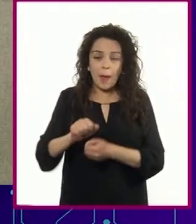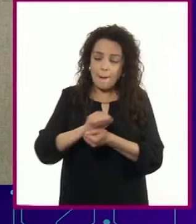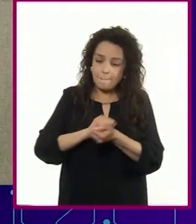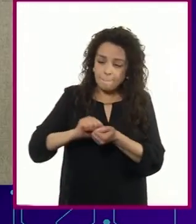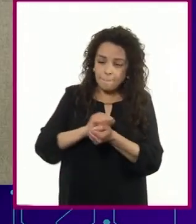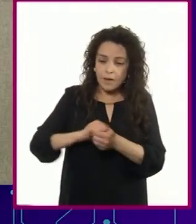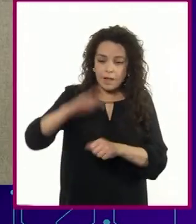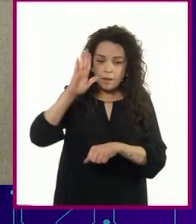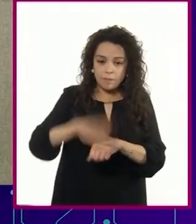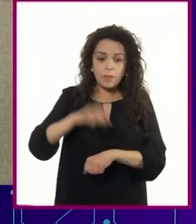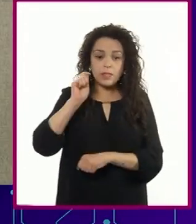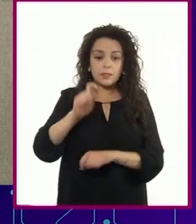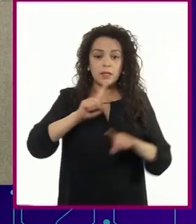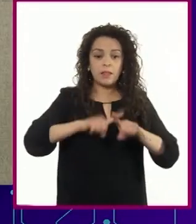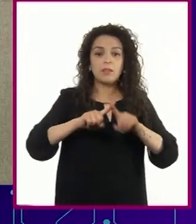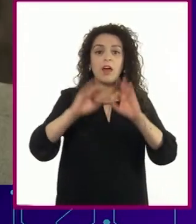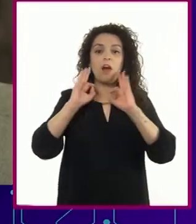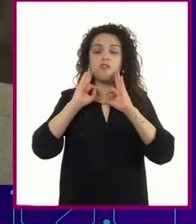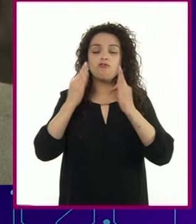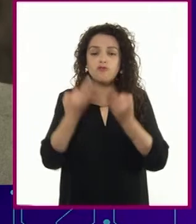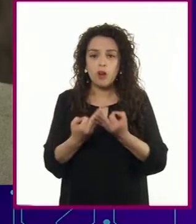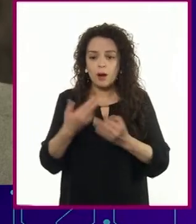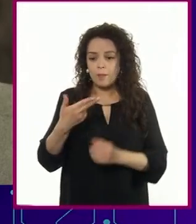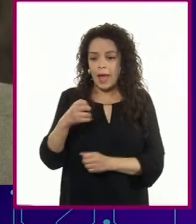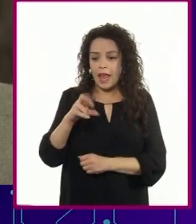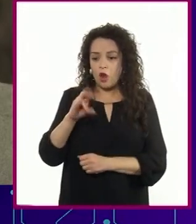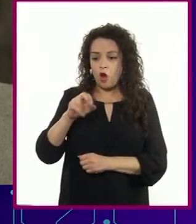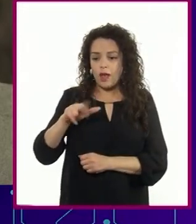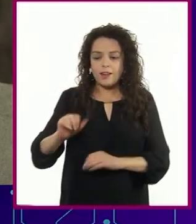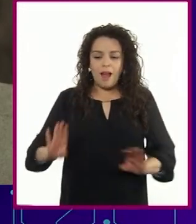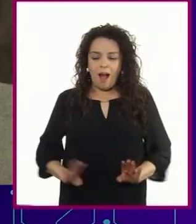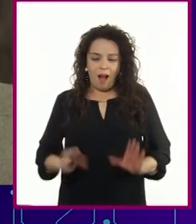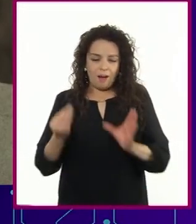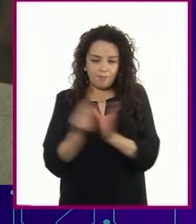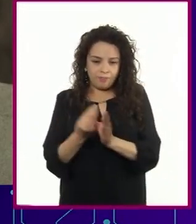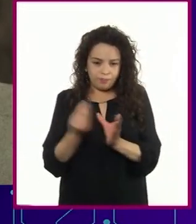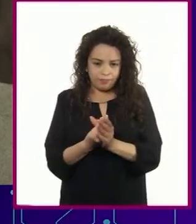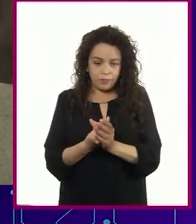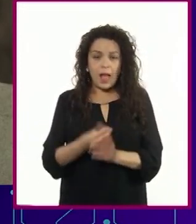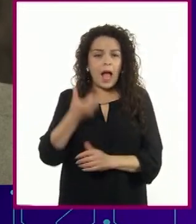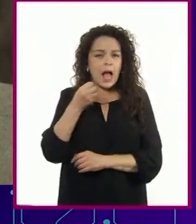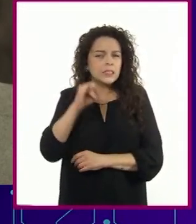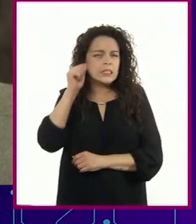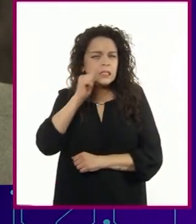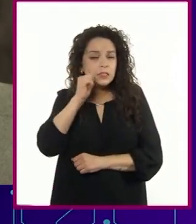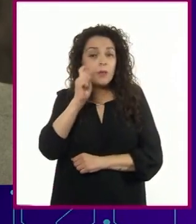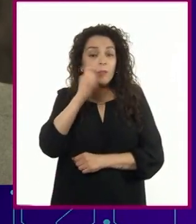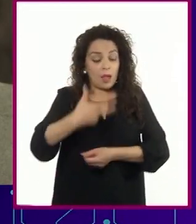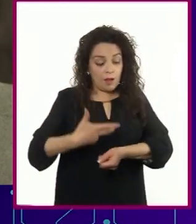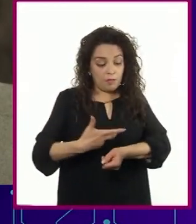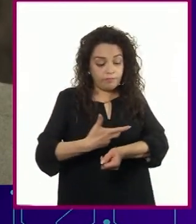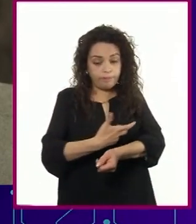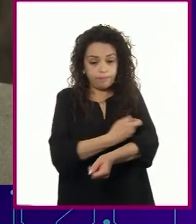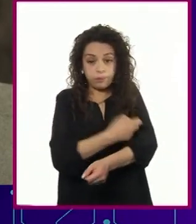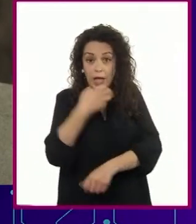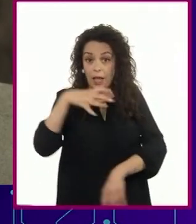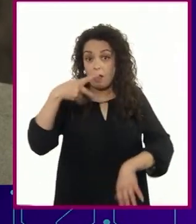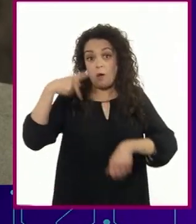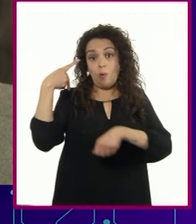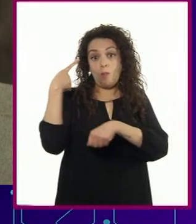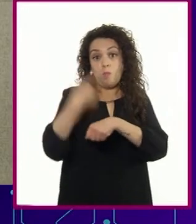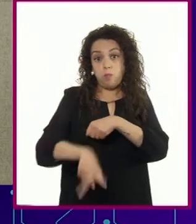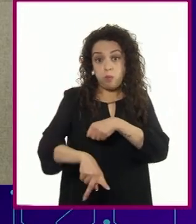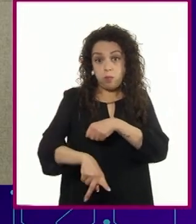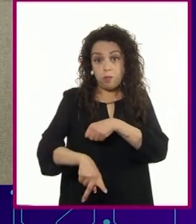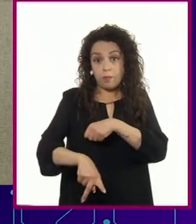convirtiéndola en diferentes formas de heroína. Generalmente, la heroína se inyecta, creando riesgos adicionales para el que la